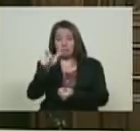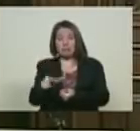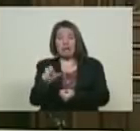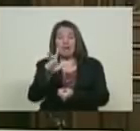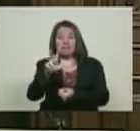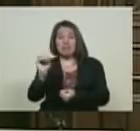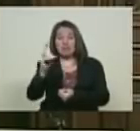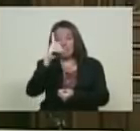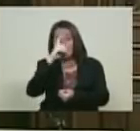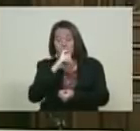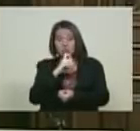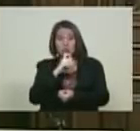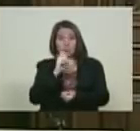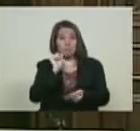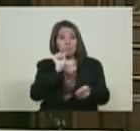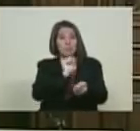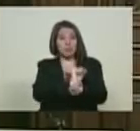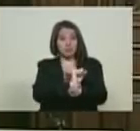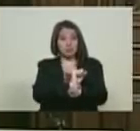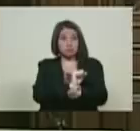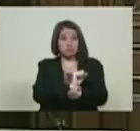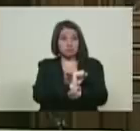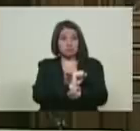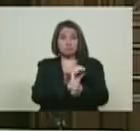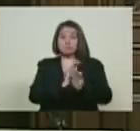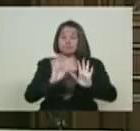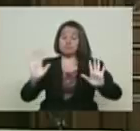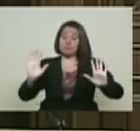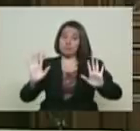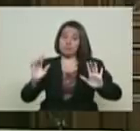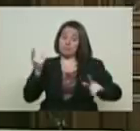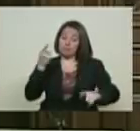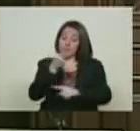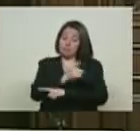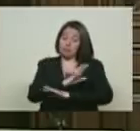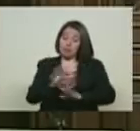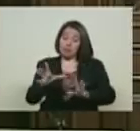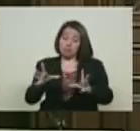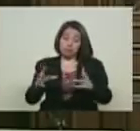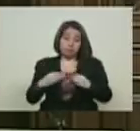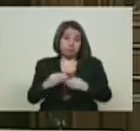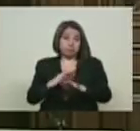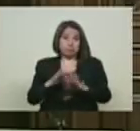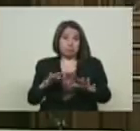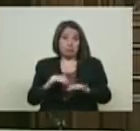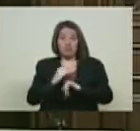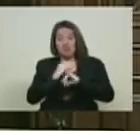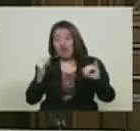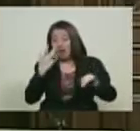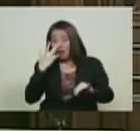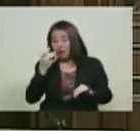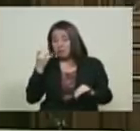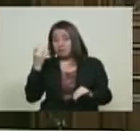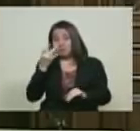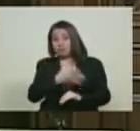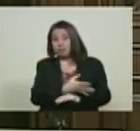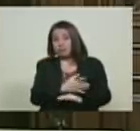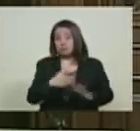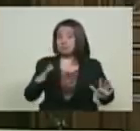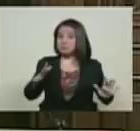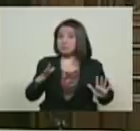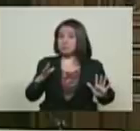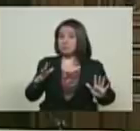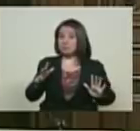cárcel. Y el abandono en que cayó. Porque al final lo abandonaron.